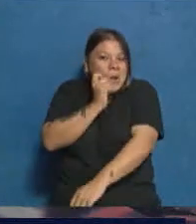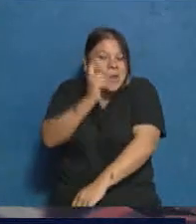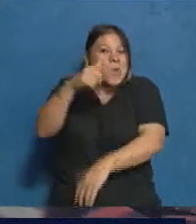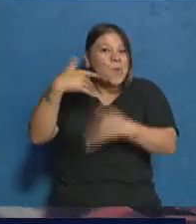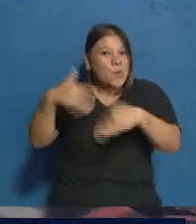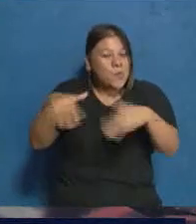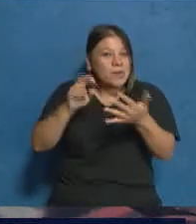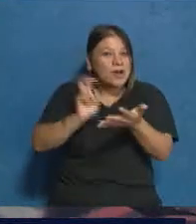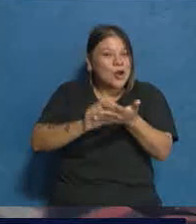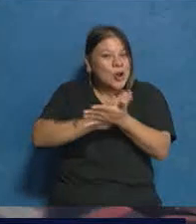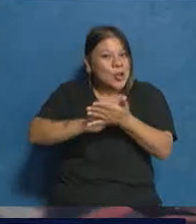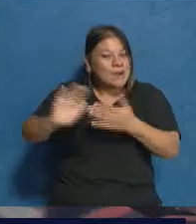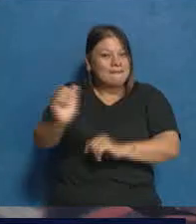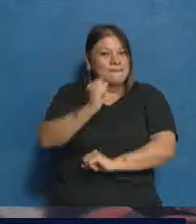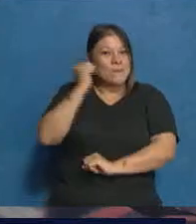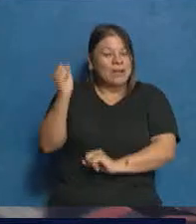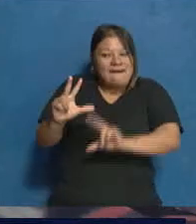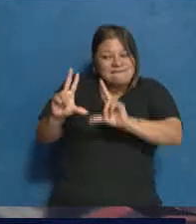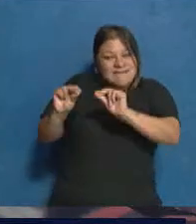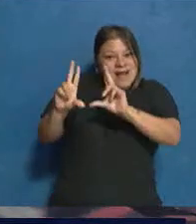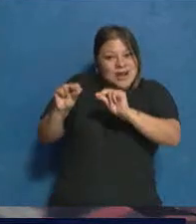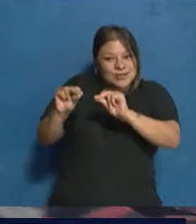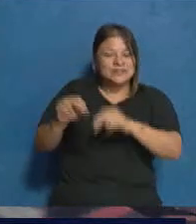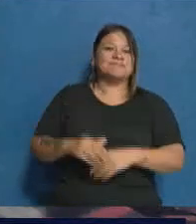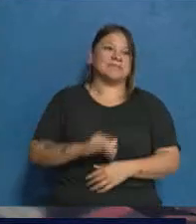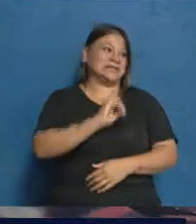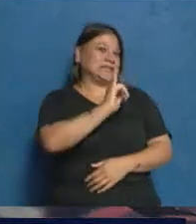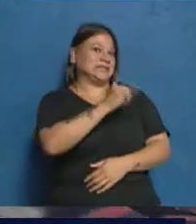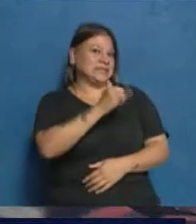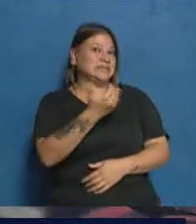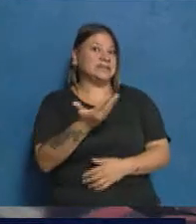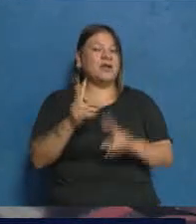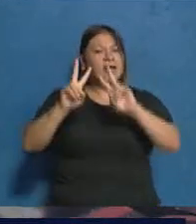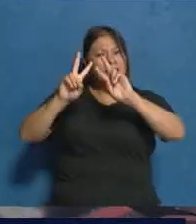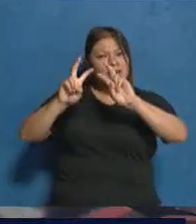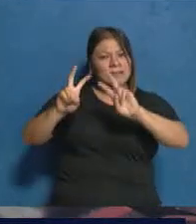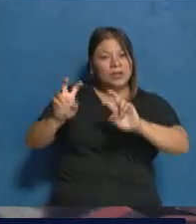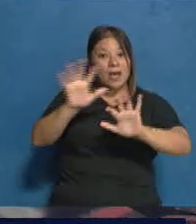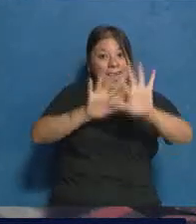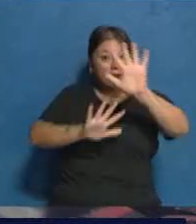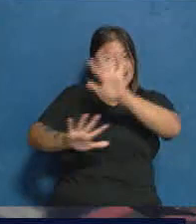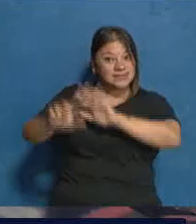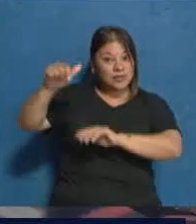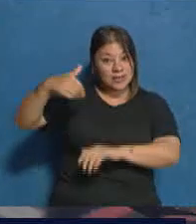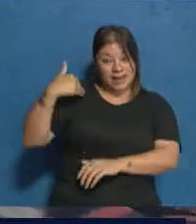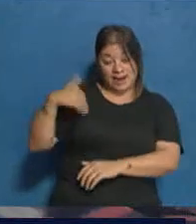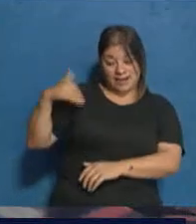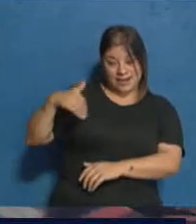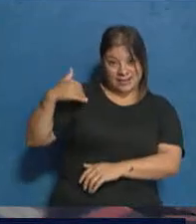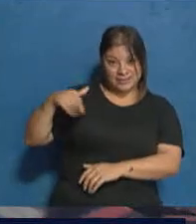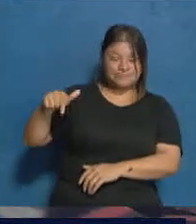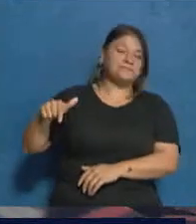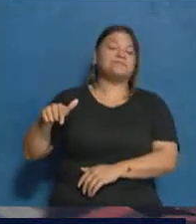gran noticia. Claro bueno, que sí. Y sobre esto se suma entonces esta investigación que están haciendo desde la Argentina